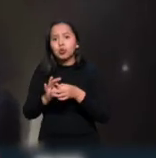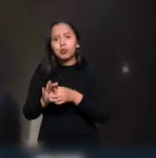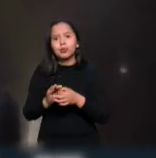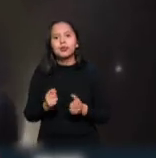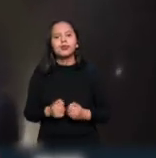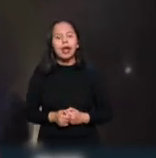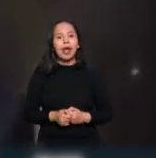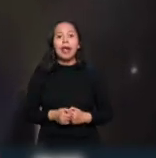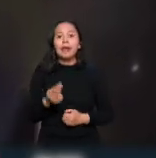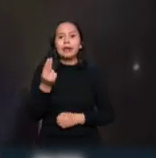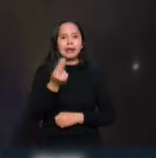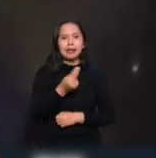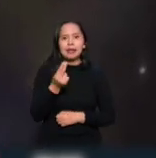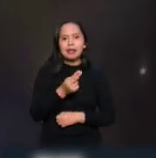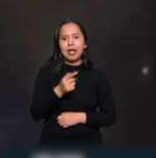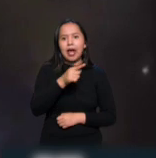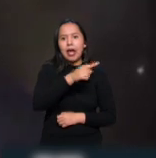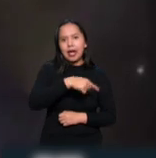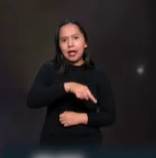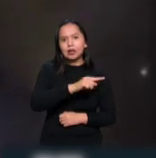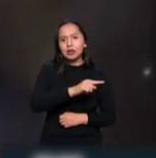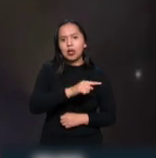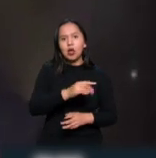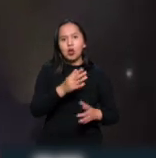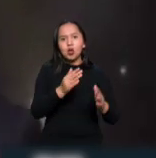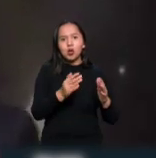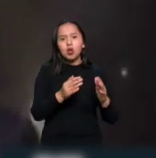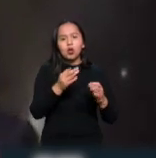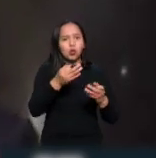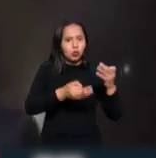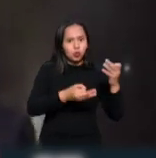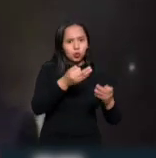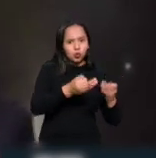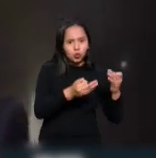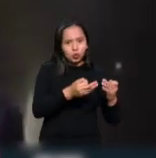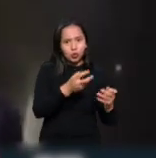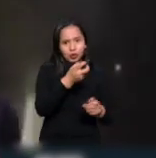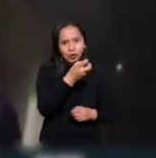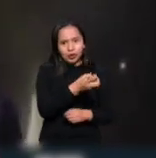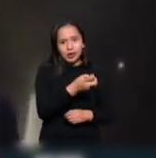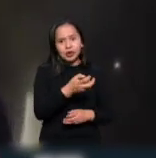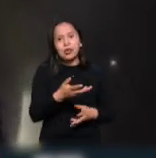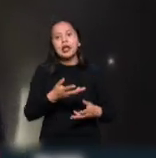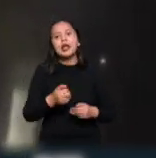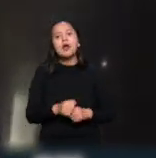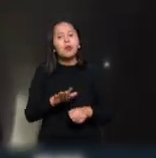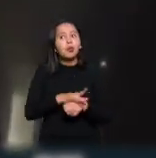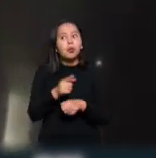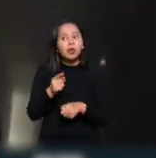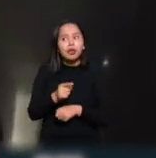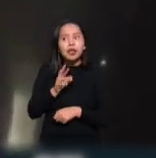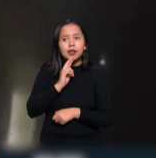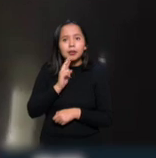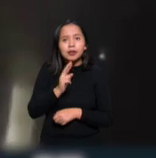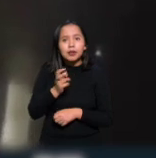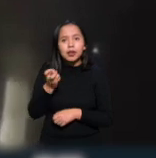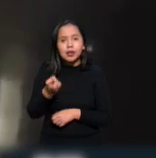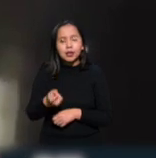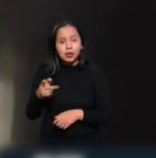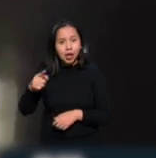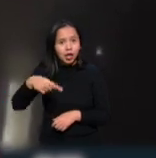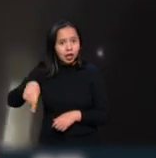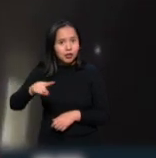deben acatar las resoluciones de la Suprema Corte de Justicia de la Nación, porque de no acatarse una resolución de la